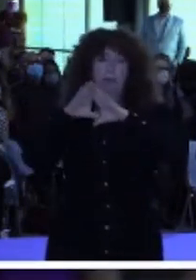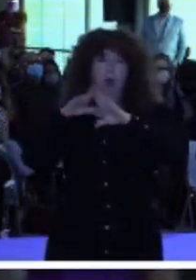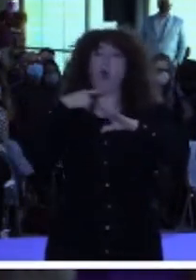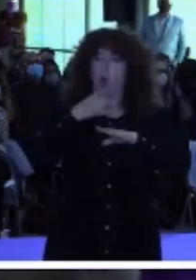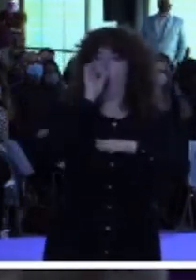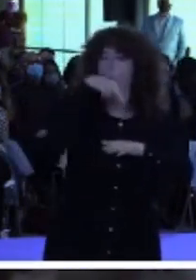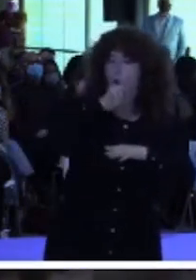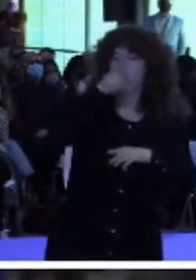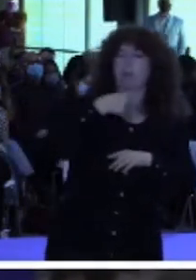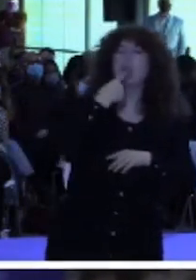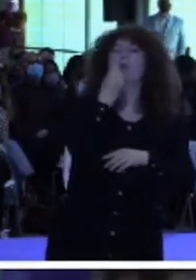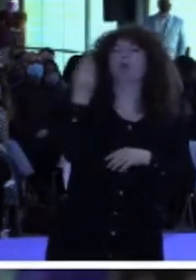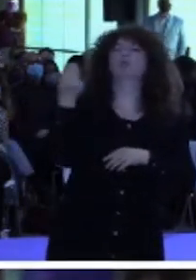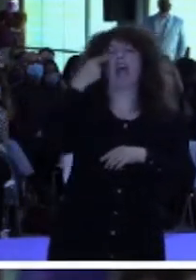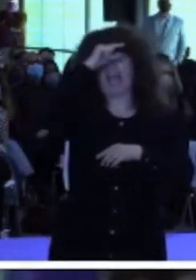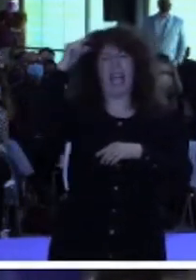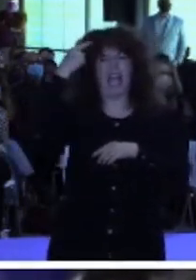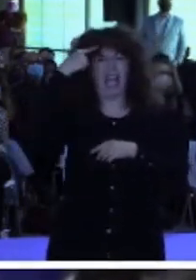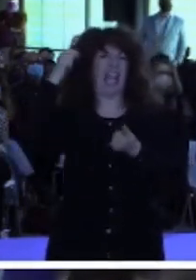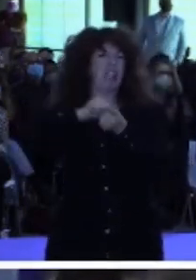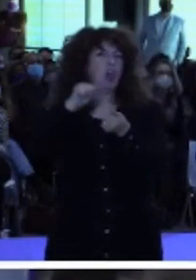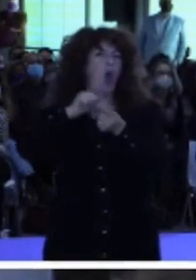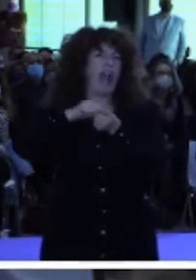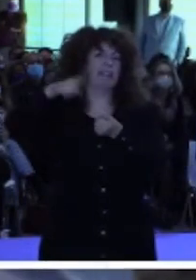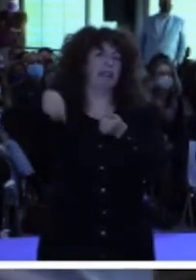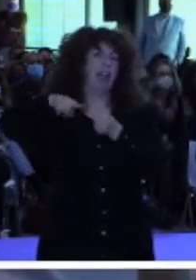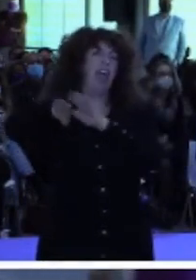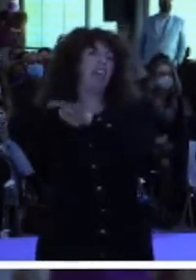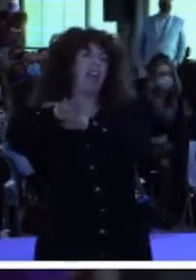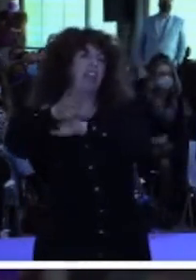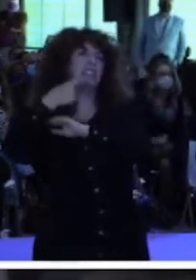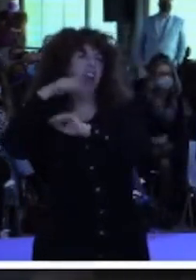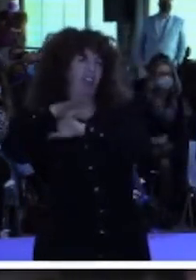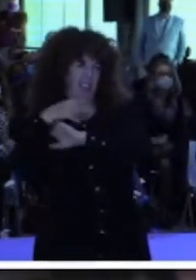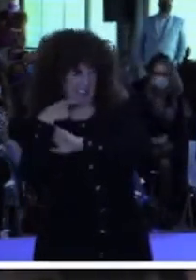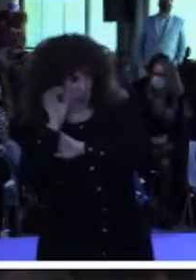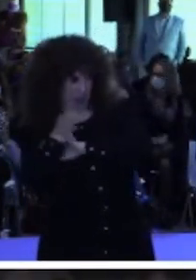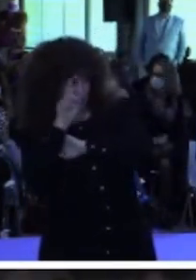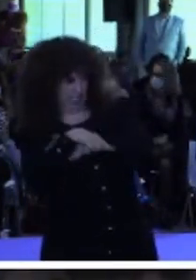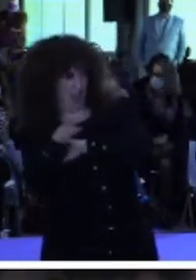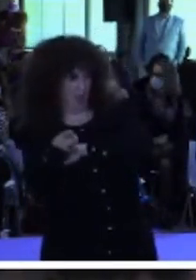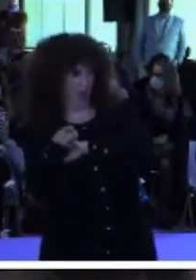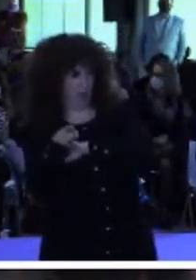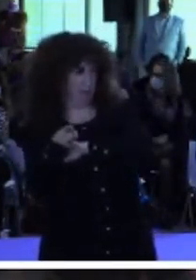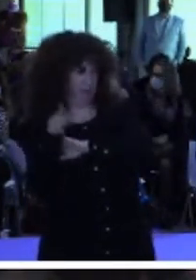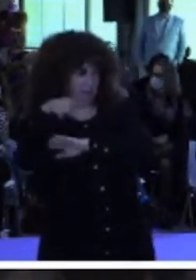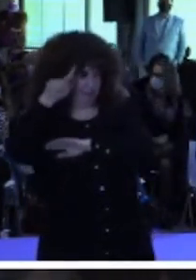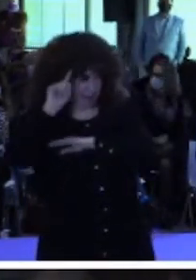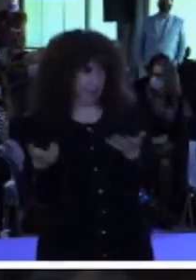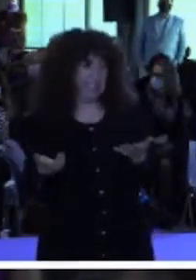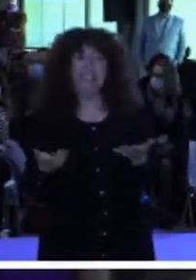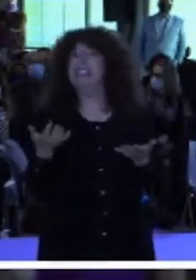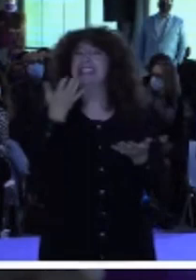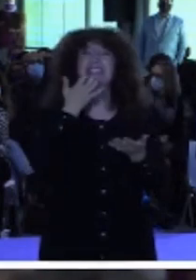lo digo por los ignorantes de la extrema derecha que están estos días preguntándose si esto también es verdad. Si no